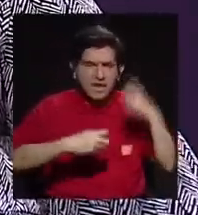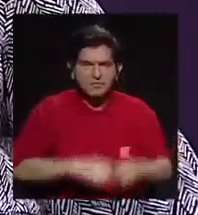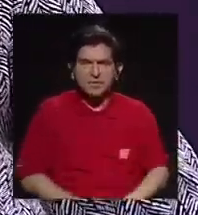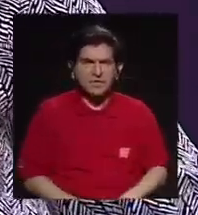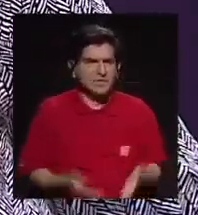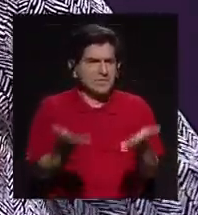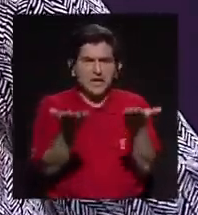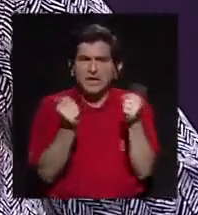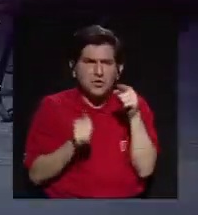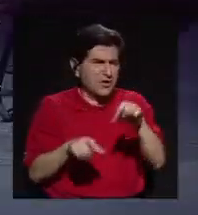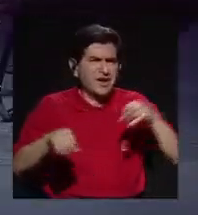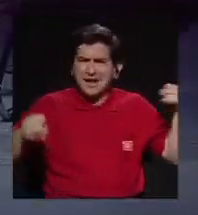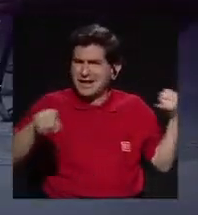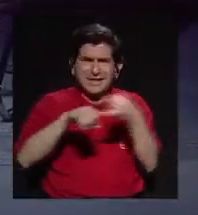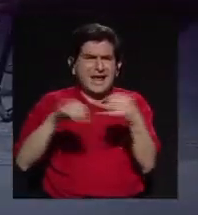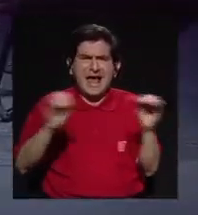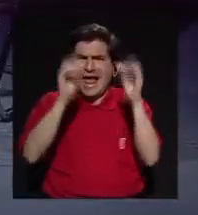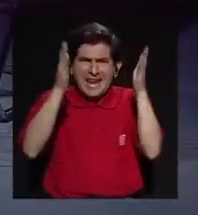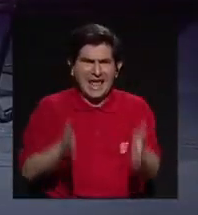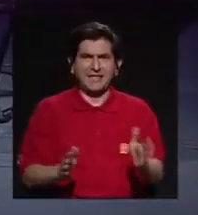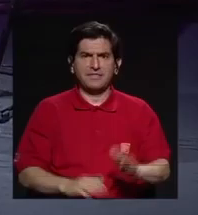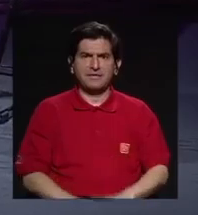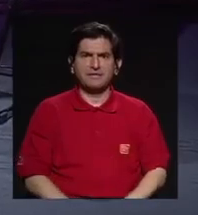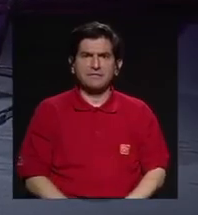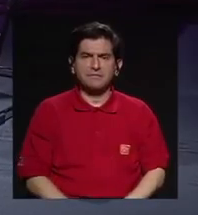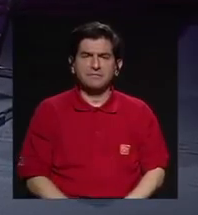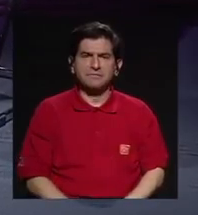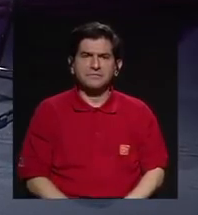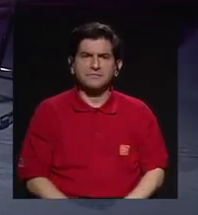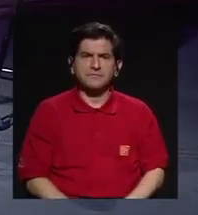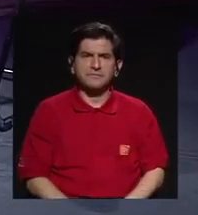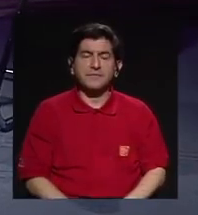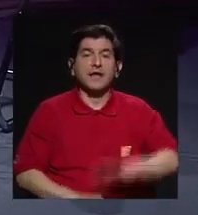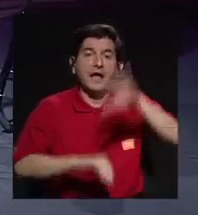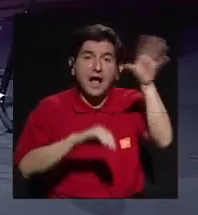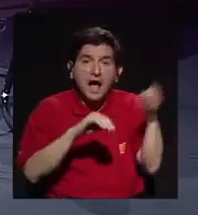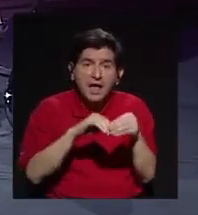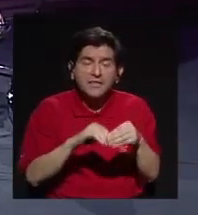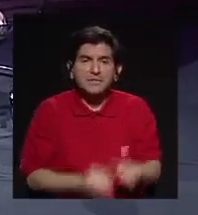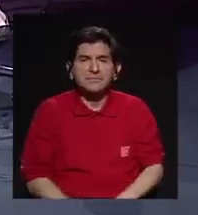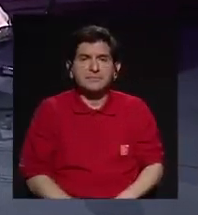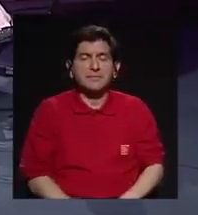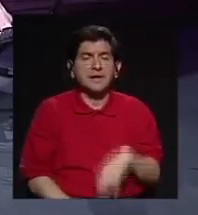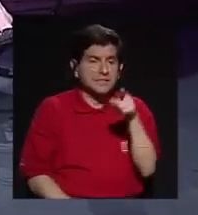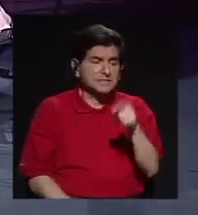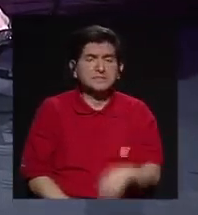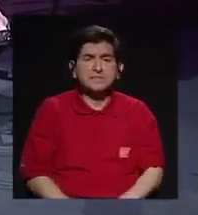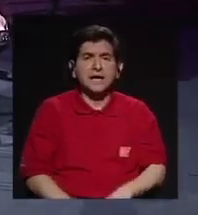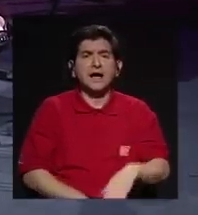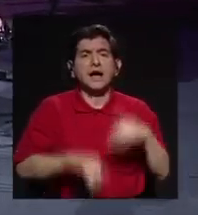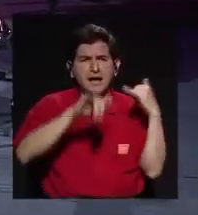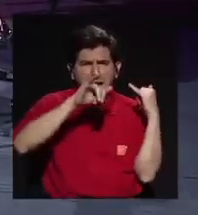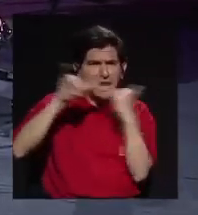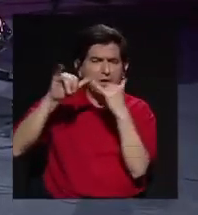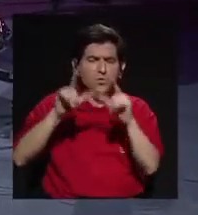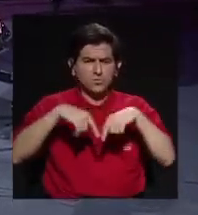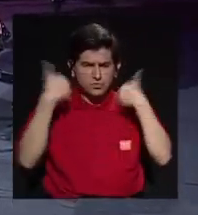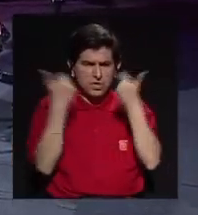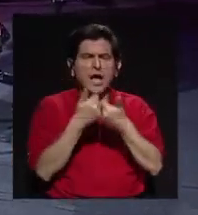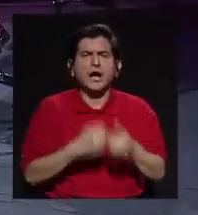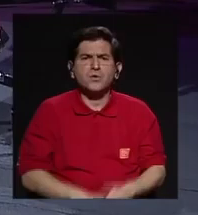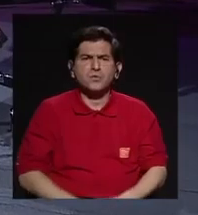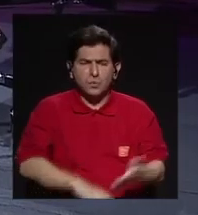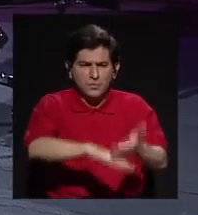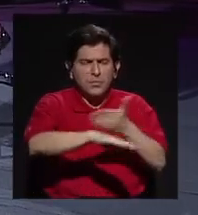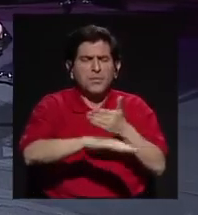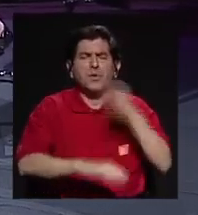sodomicen a nadie, además, y, o sea, claro, evidentemente. Claro, totalmente. Y además nos acusan, digamos, a cierto sector que hemos llevado adelante, digamos,